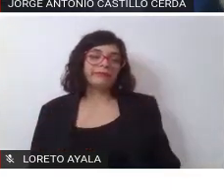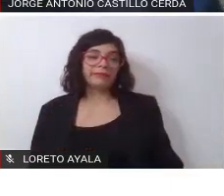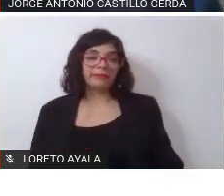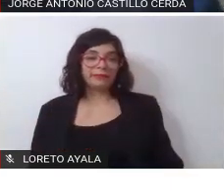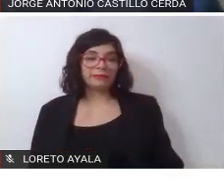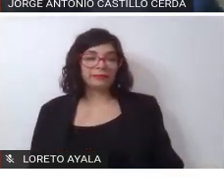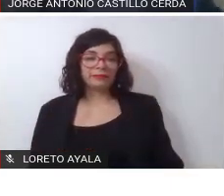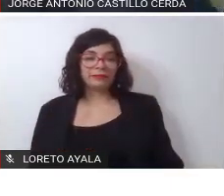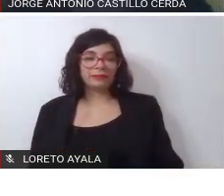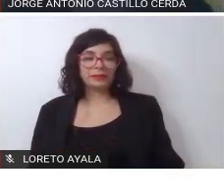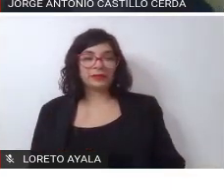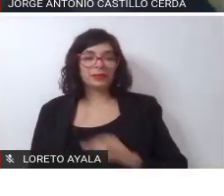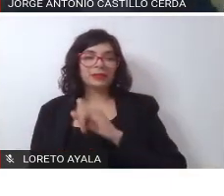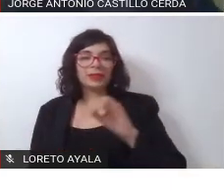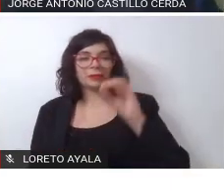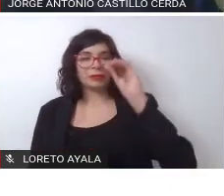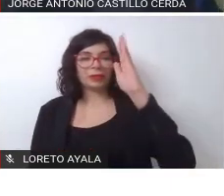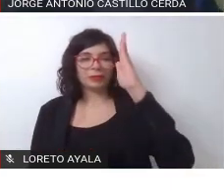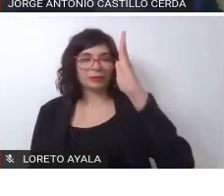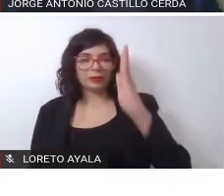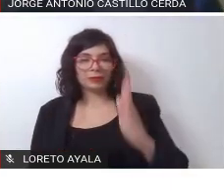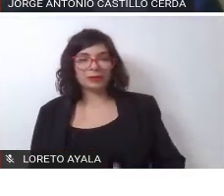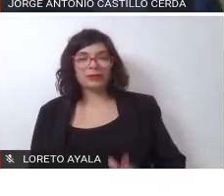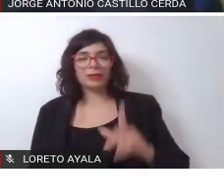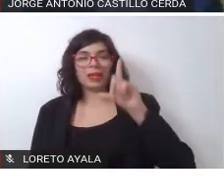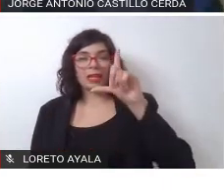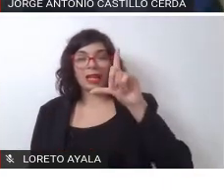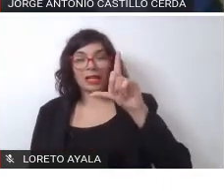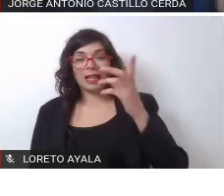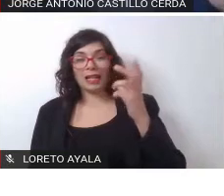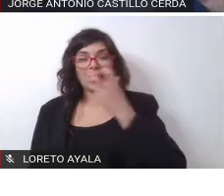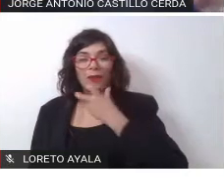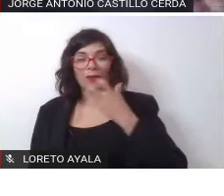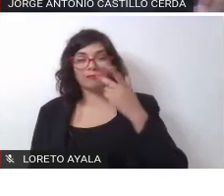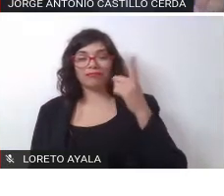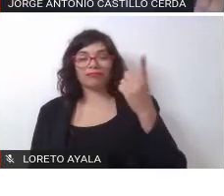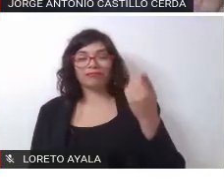van a colocar siempre literatura y van a colocar, en vez de literatura,